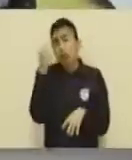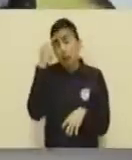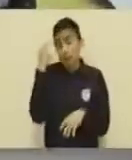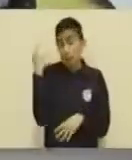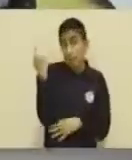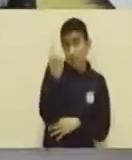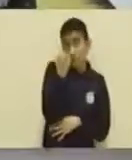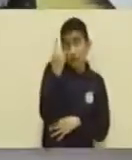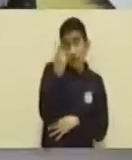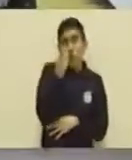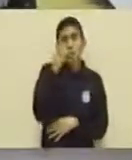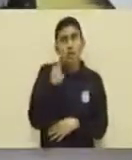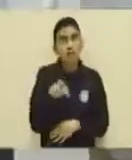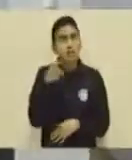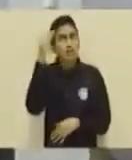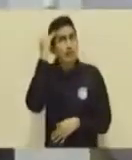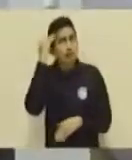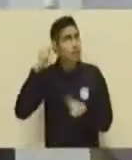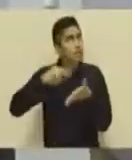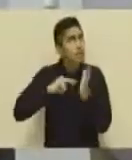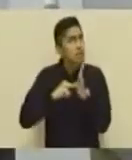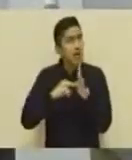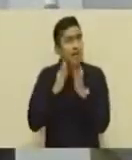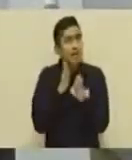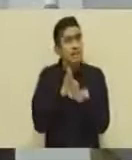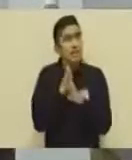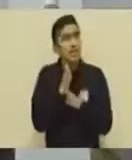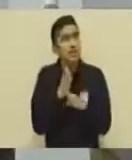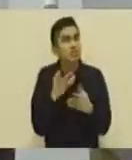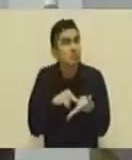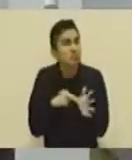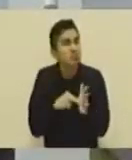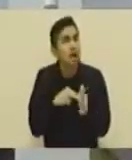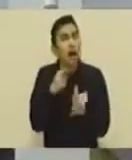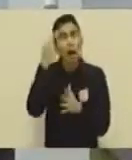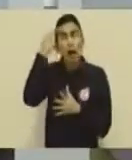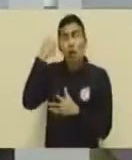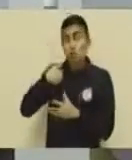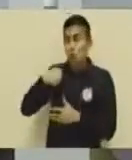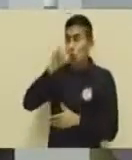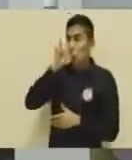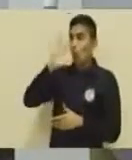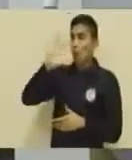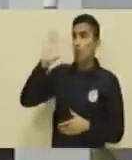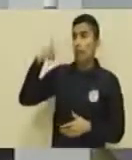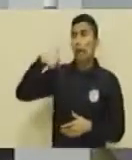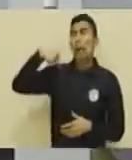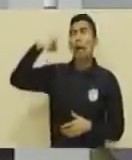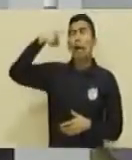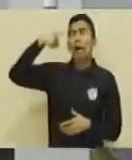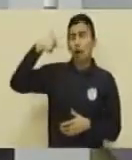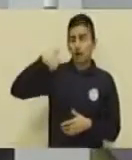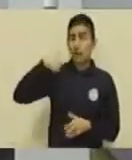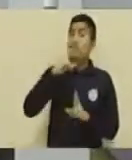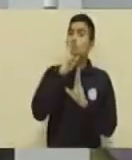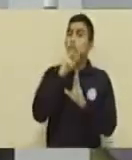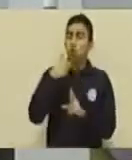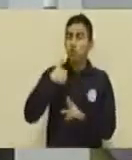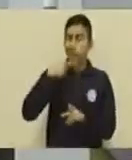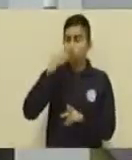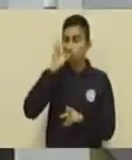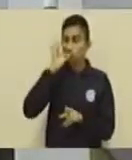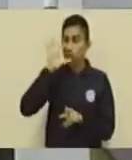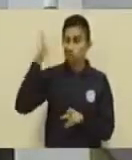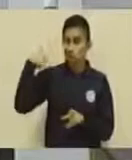pues primeramente sabiendo qué significa la fidelidad, ¿verdad? Fidelidad es cuando nos comprometemos con algo y respondemos a